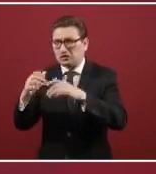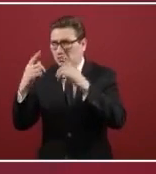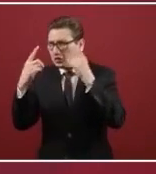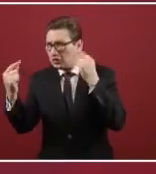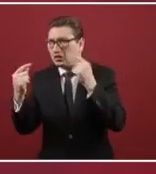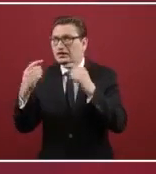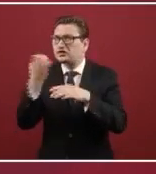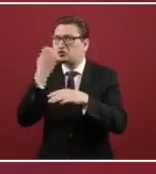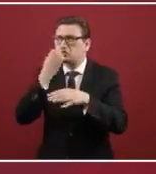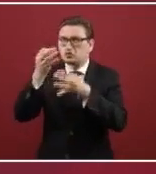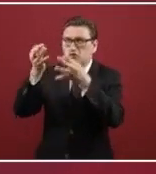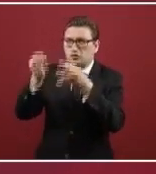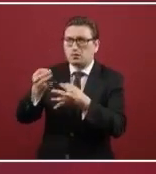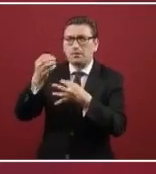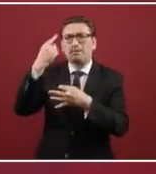a las normales